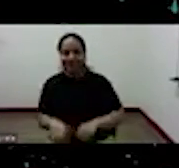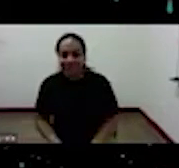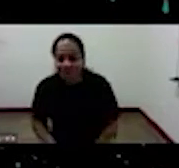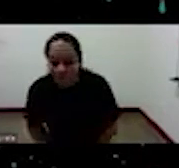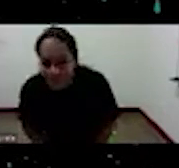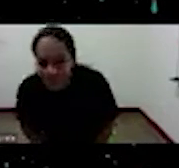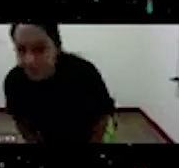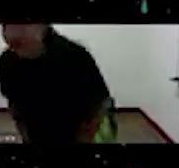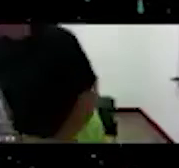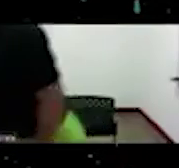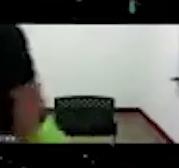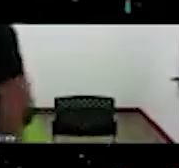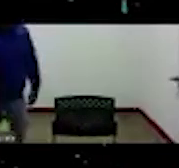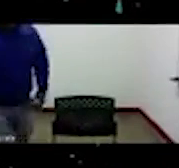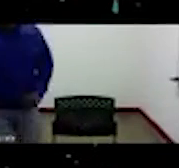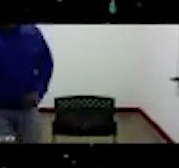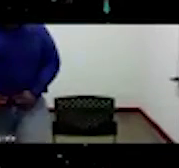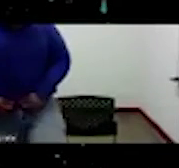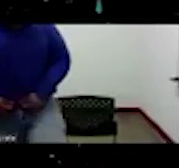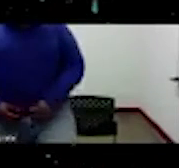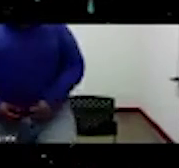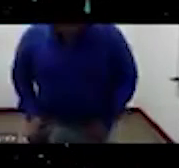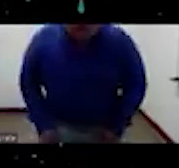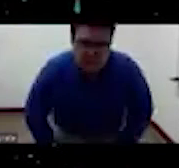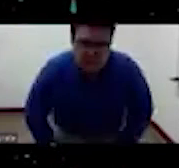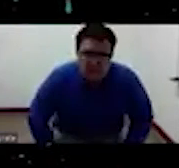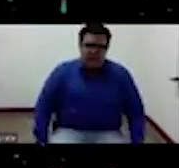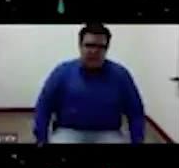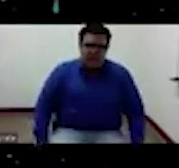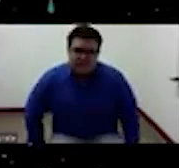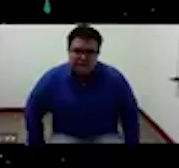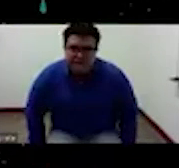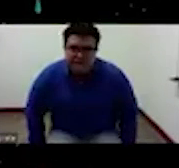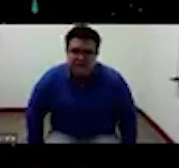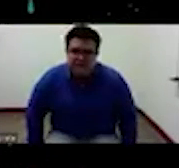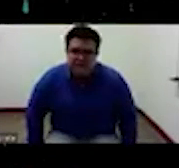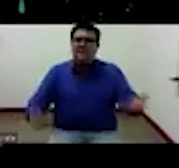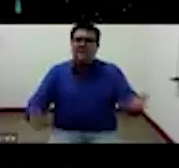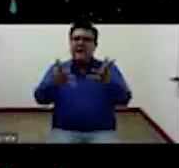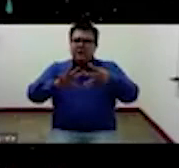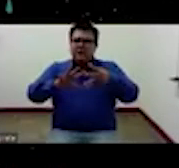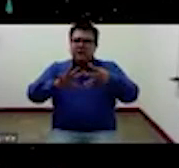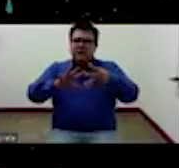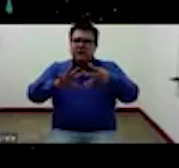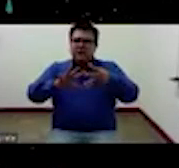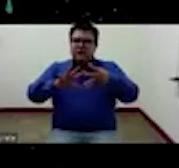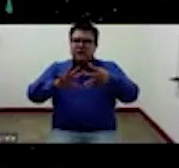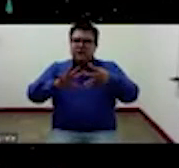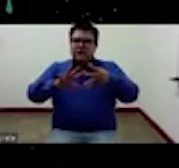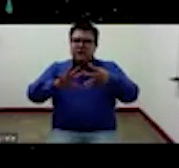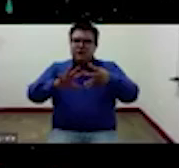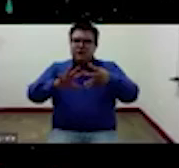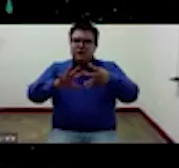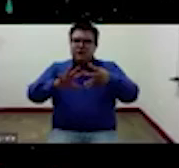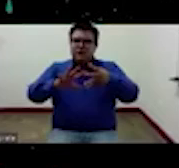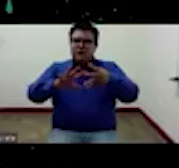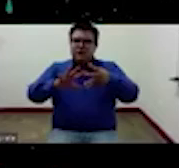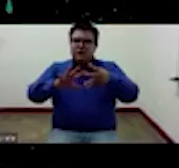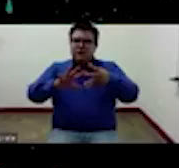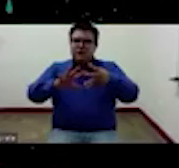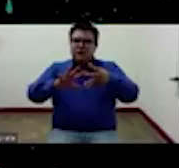aquí está de un colega colombiano, Miller Lagos, una rueda, y está mi cajita instalada sobre la calle. Lo que me